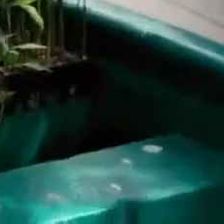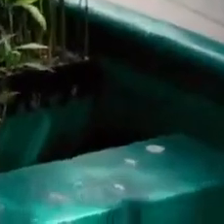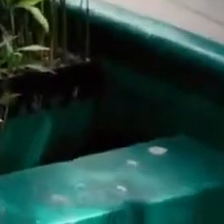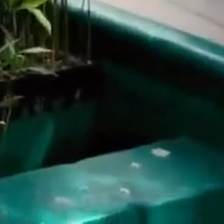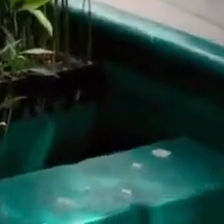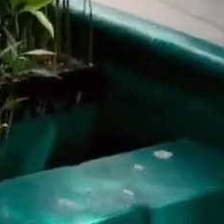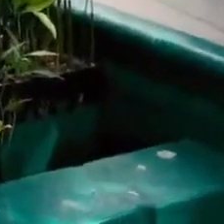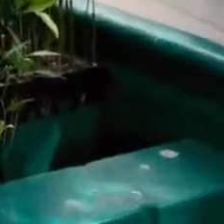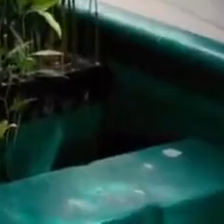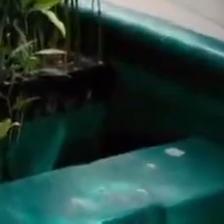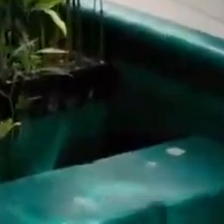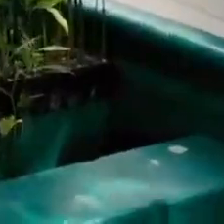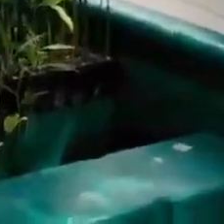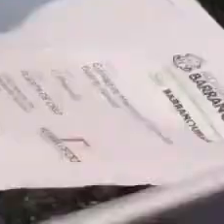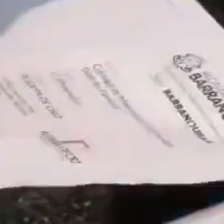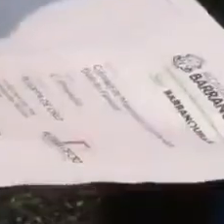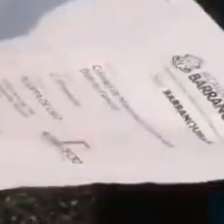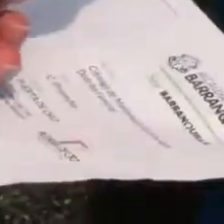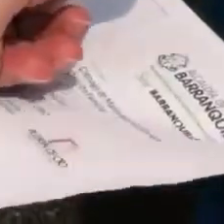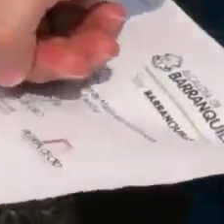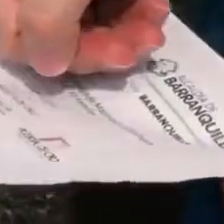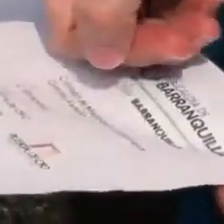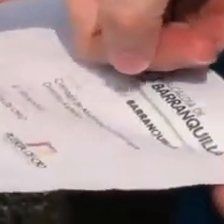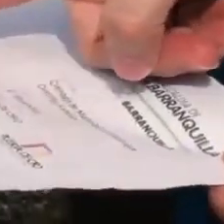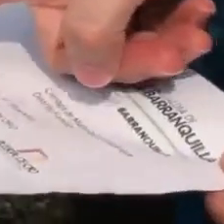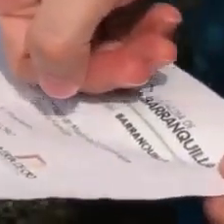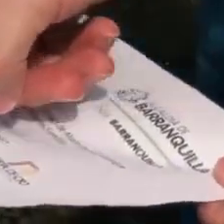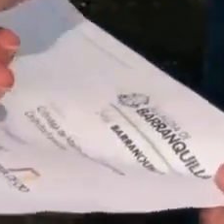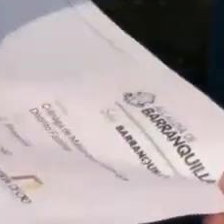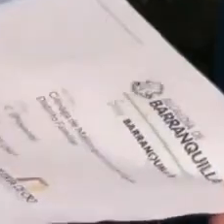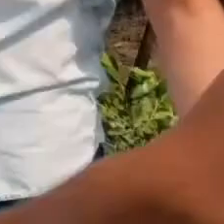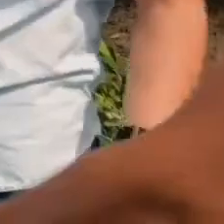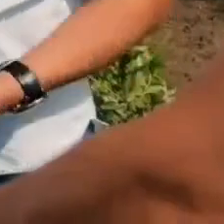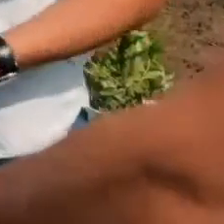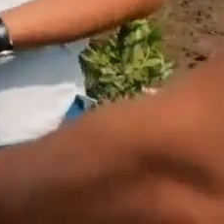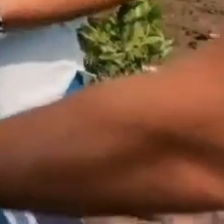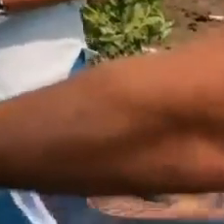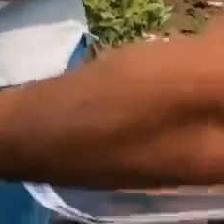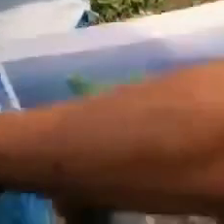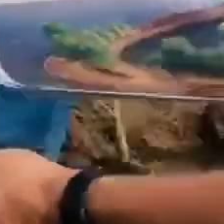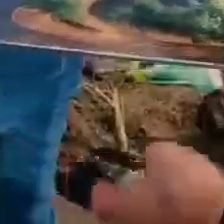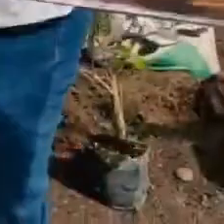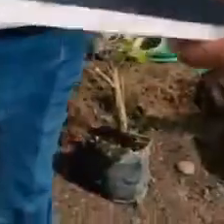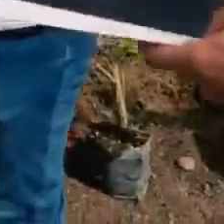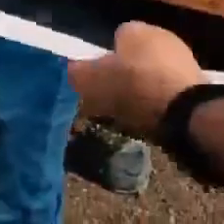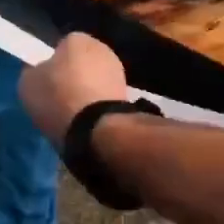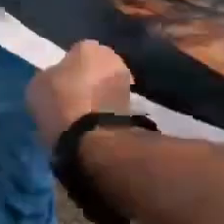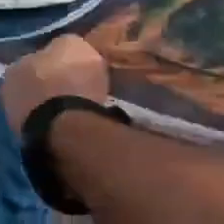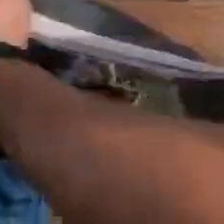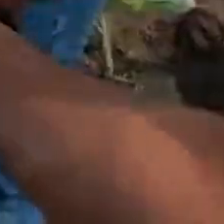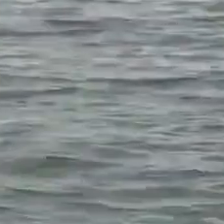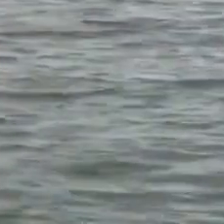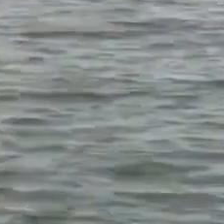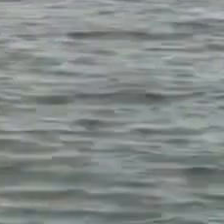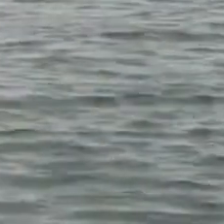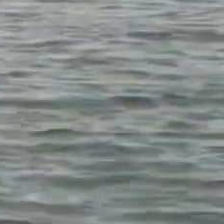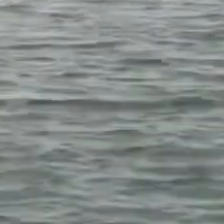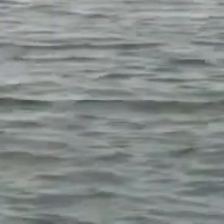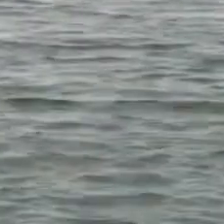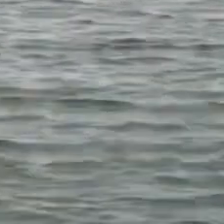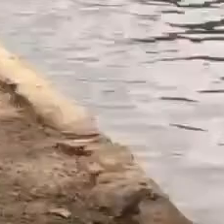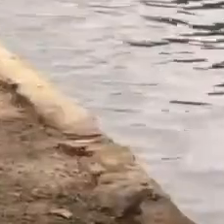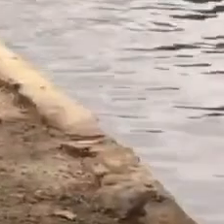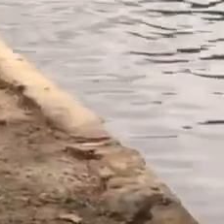les mostraron el proyecto, lo que vamos a hacer. Como parte del desarrollo de Barranquilla, el distrito se ha propuesto la puesta en marcha del Plan